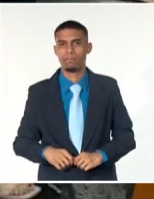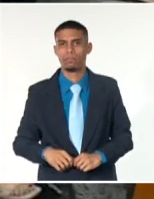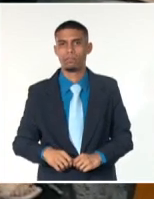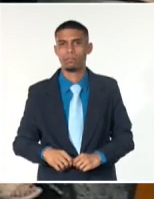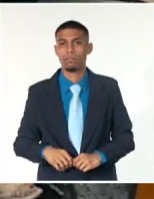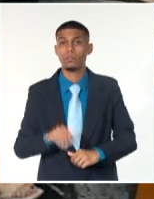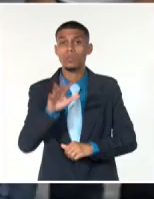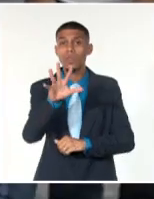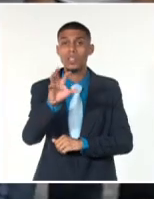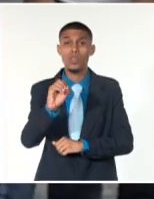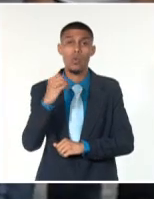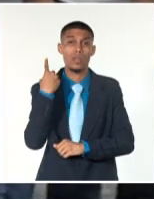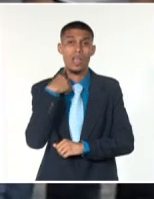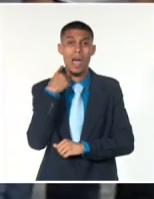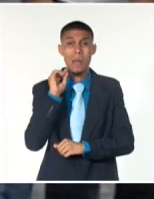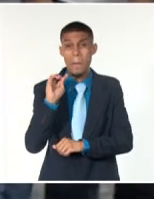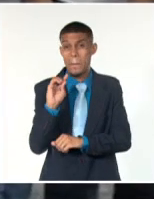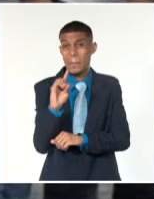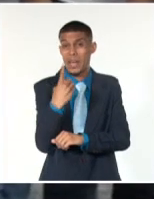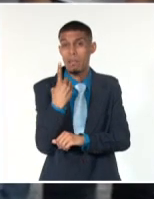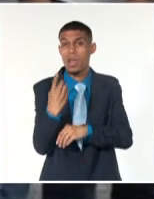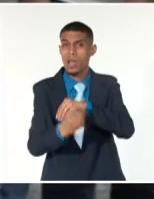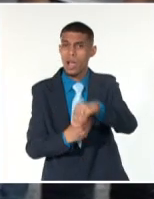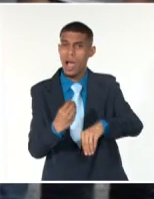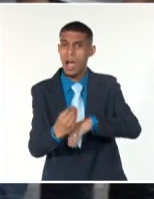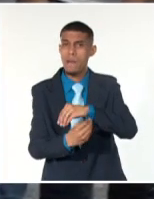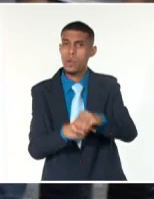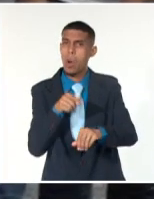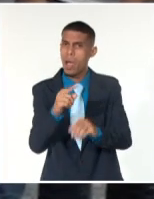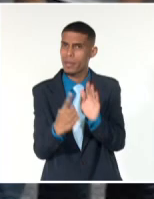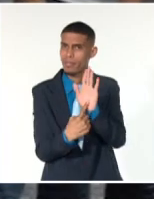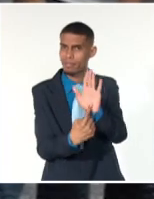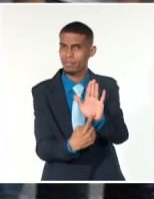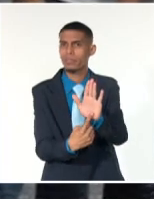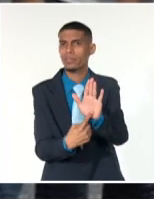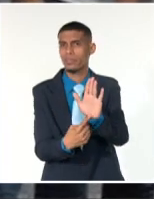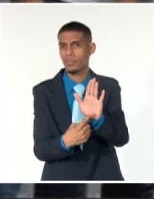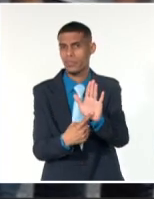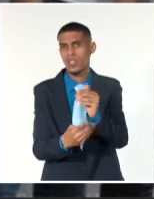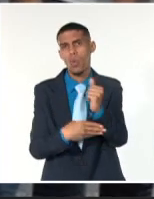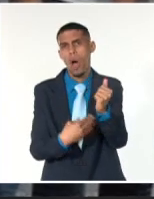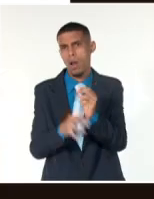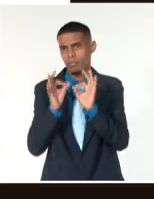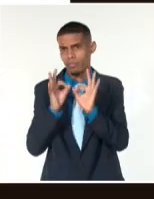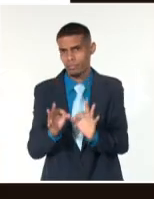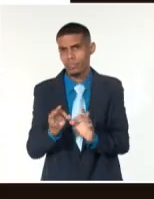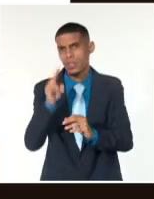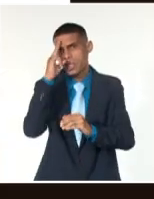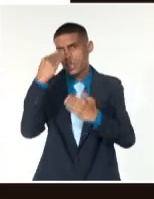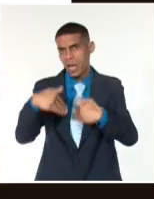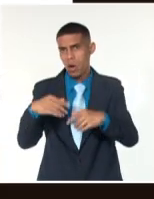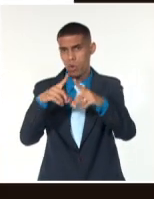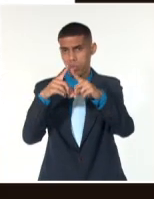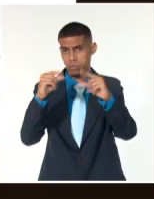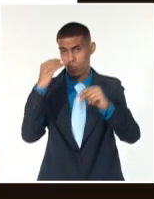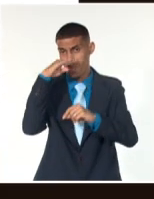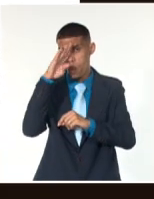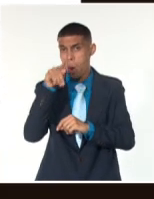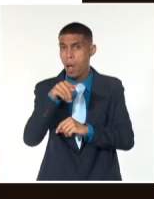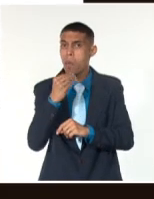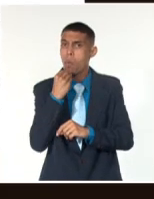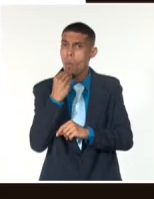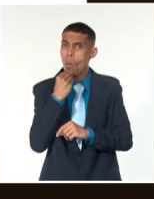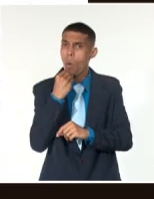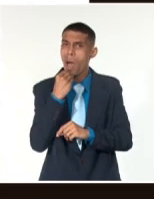50 años de su primera edición este reflejo cuantitativo de la realidad del estado de la salud en Cuba permite ajustar las